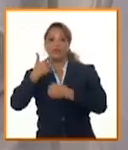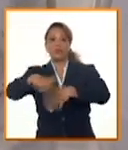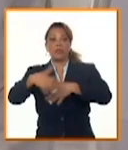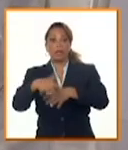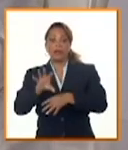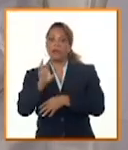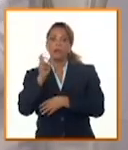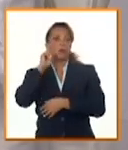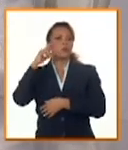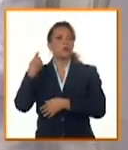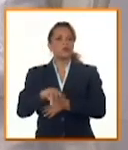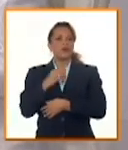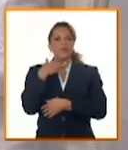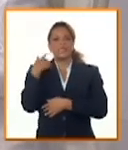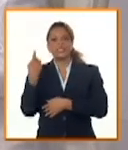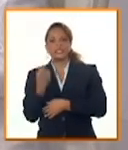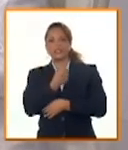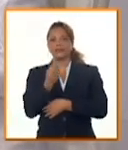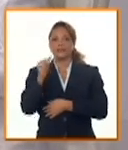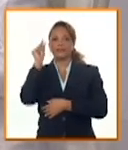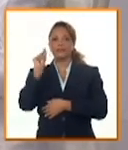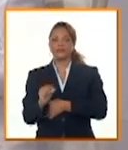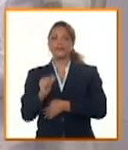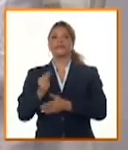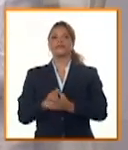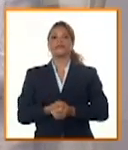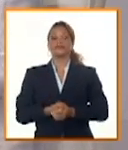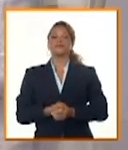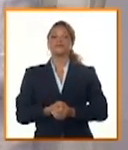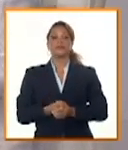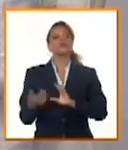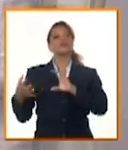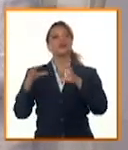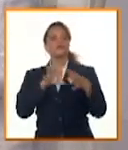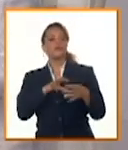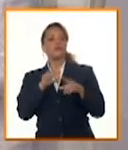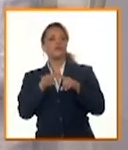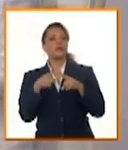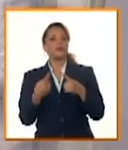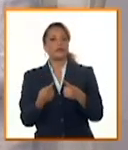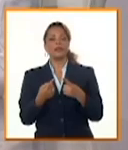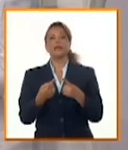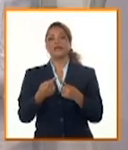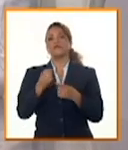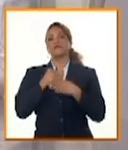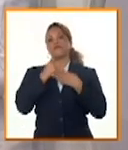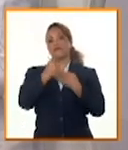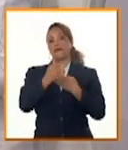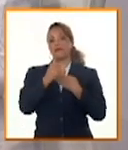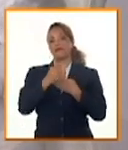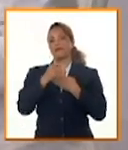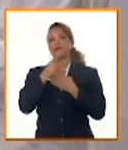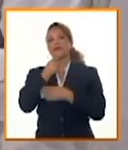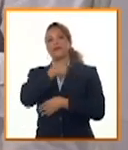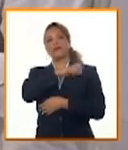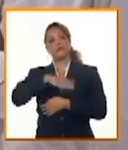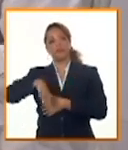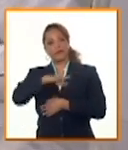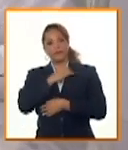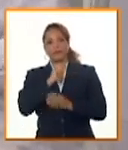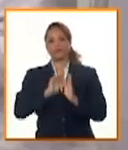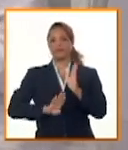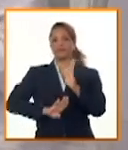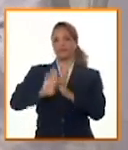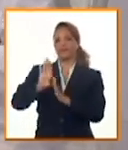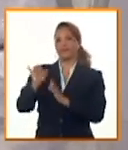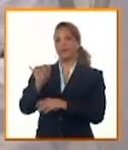desconoce qué necesita cada cliente y eso es un mecanismo también que nos permite ayudar al desarrollo de los nuevos